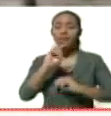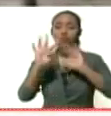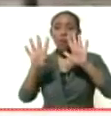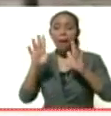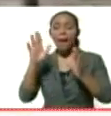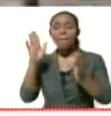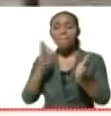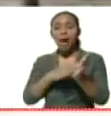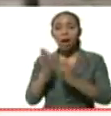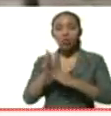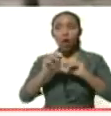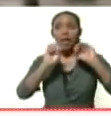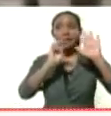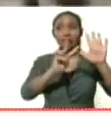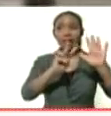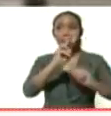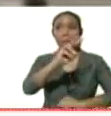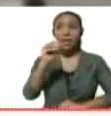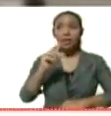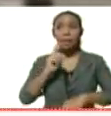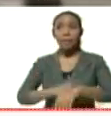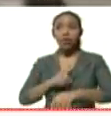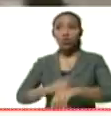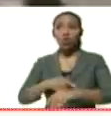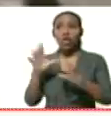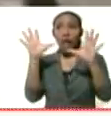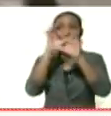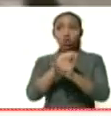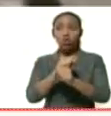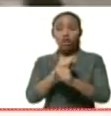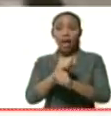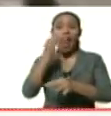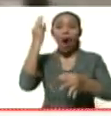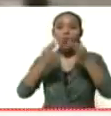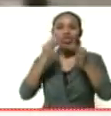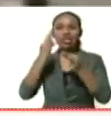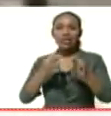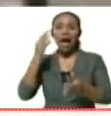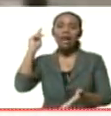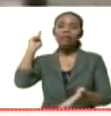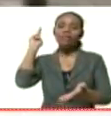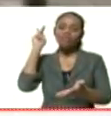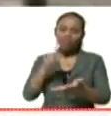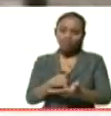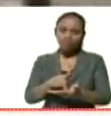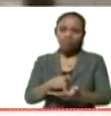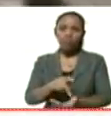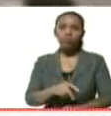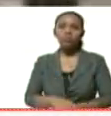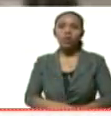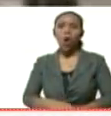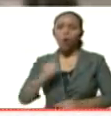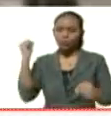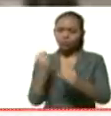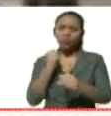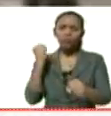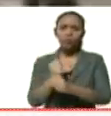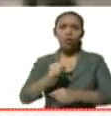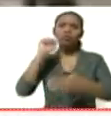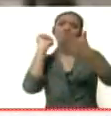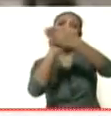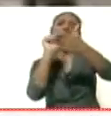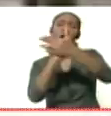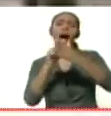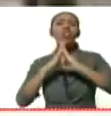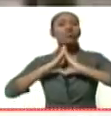las 7:20 de la noche, la justicia le va a llegar, operación Tum Tum,